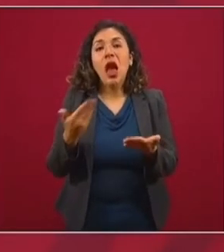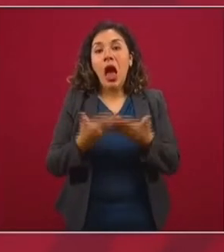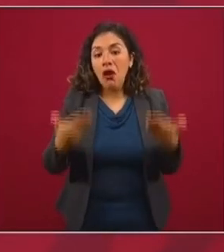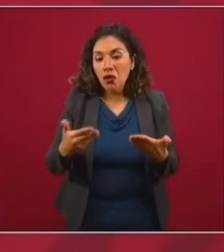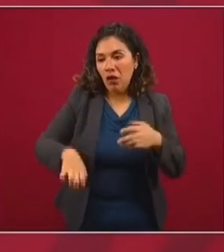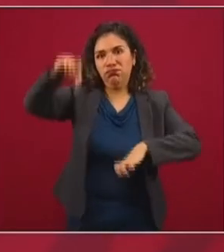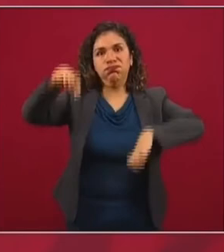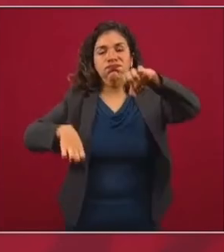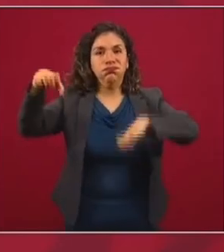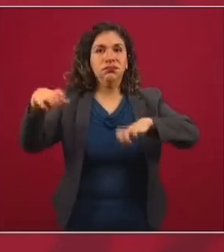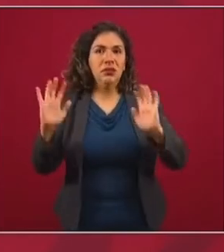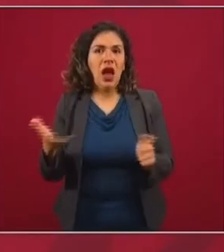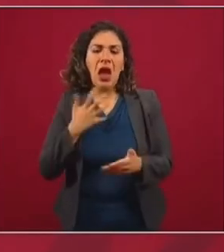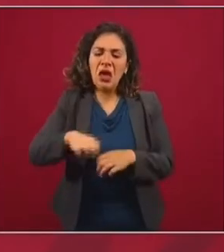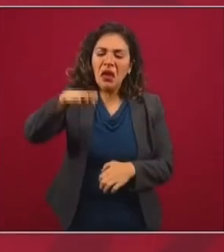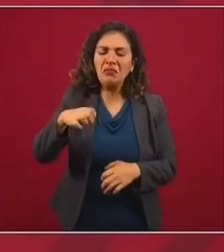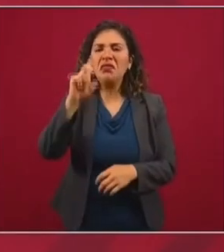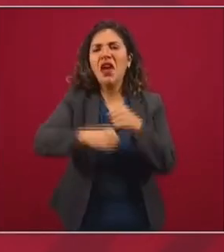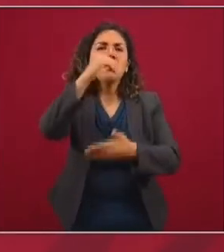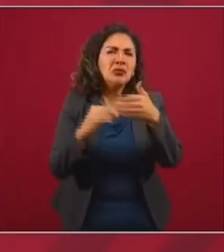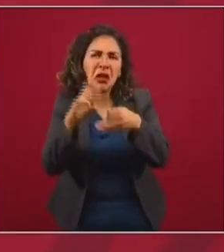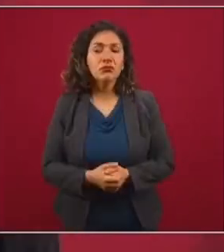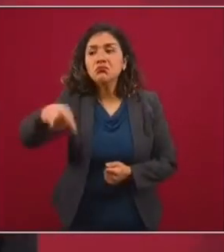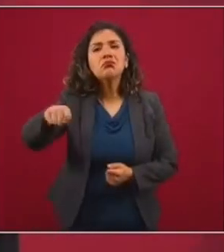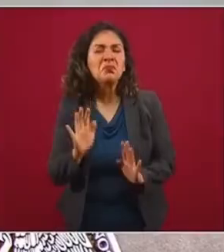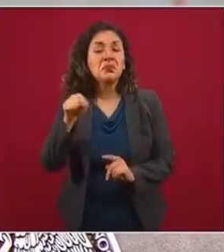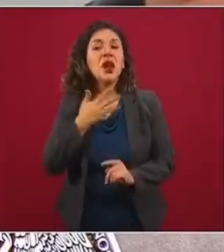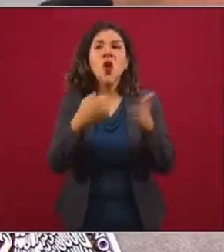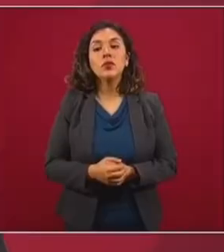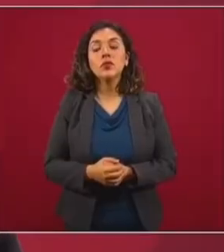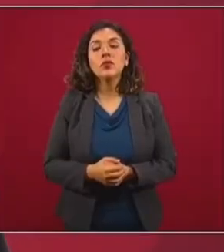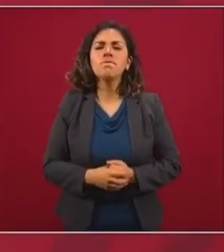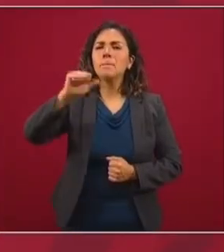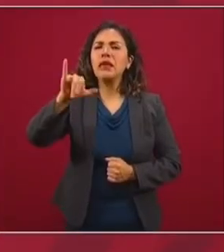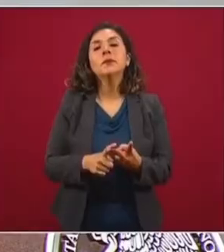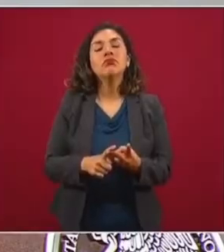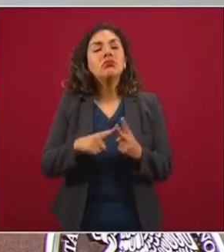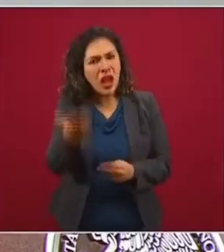ahora pues tienen menos de 30 años.